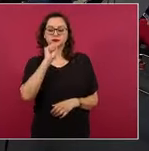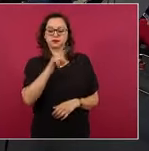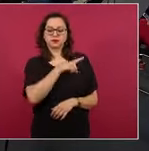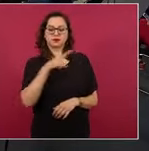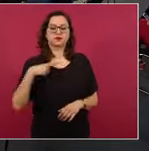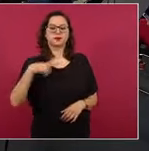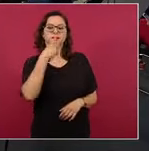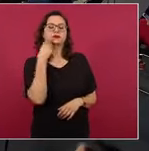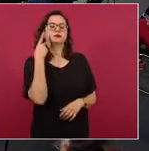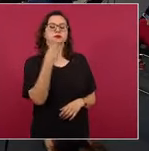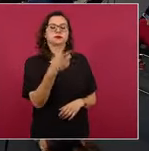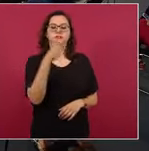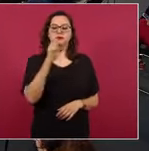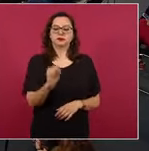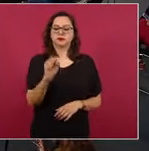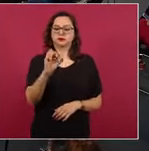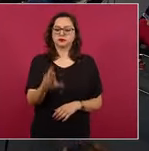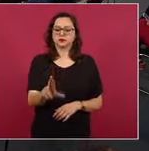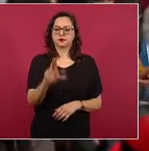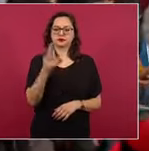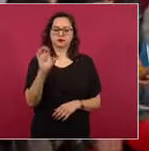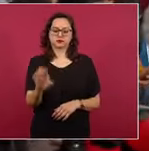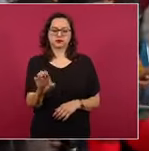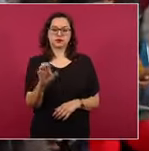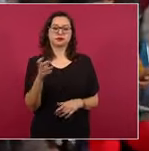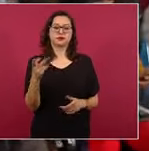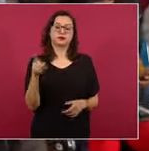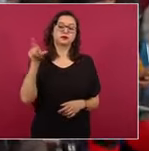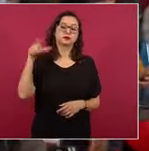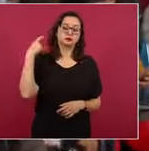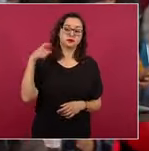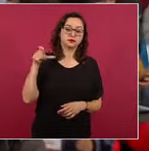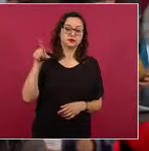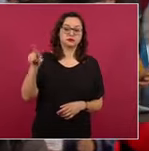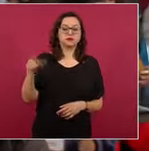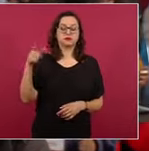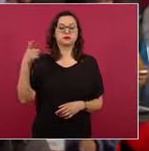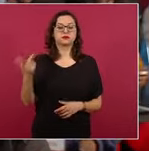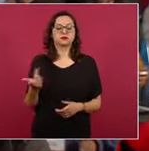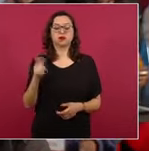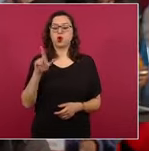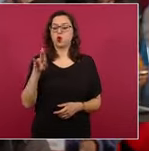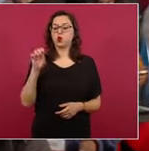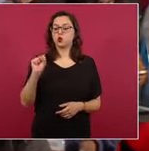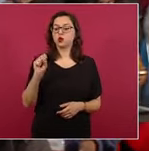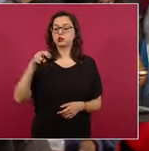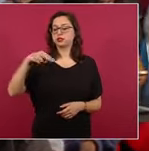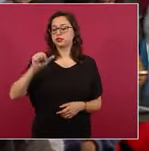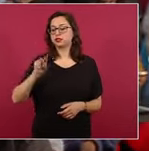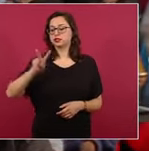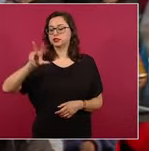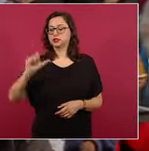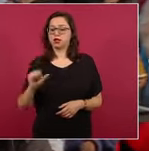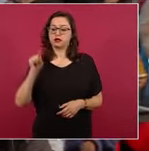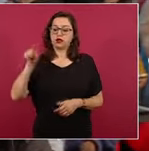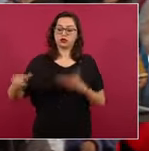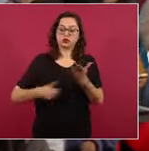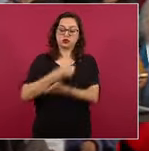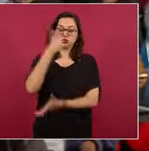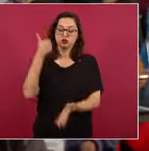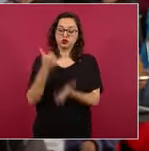Relaciones Exteriores destacó que la capital queretana que preside Luis Nava fuera elegida entre 40 mil ciudades de los